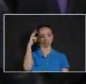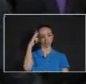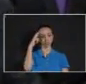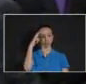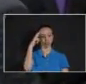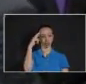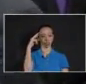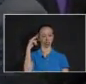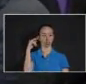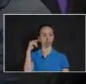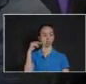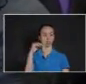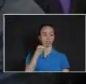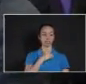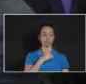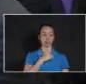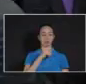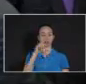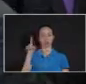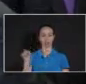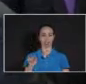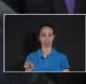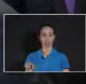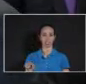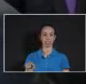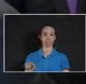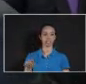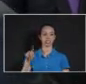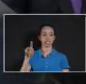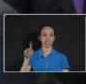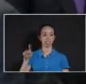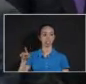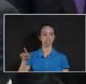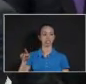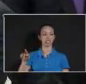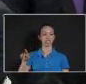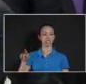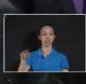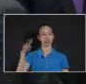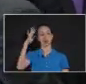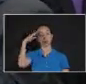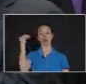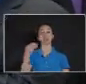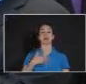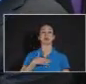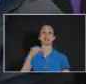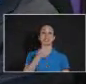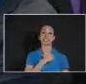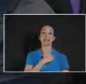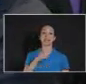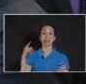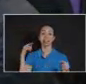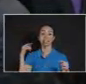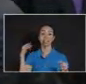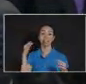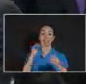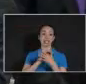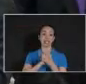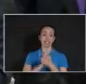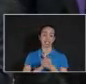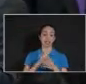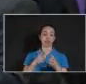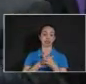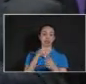yo me hice hoy una pregunta, y era: ¿por qué me quería casar contigo? Y la respuesta es: porque te